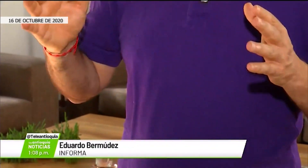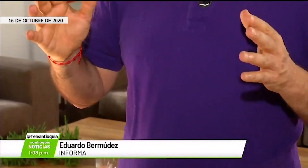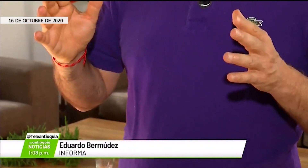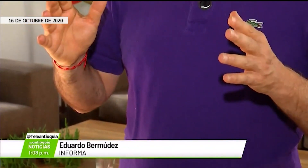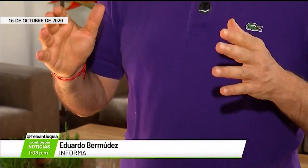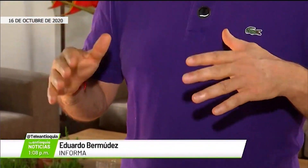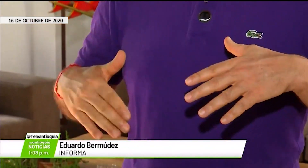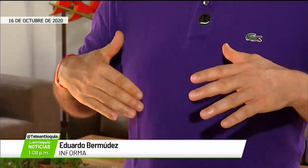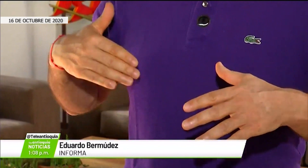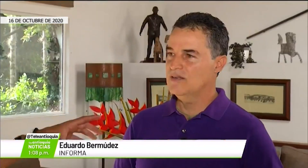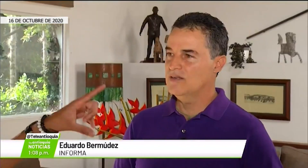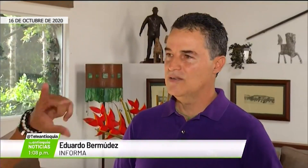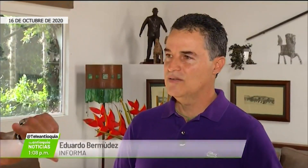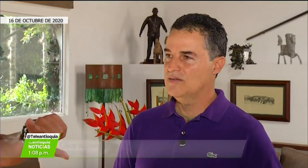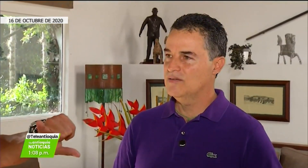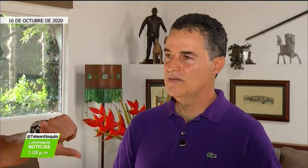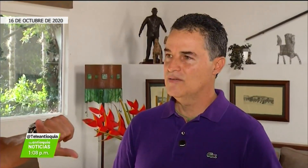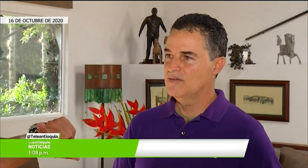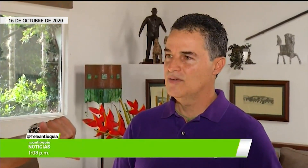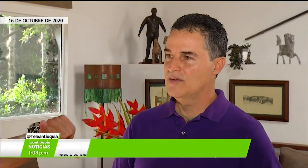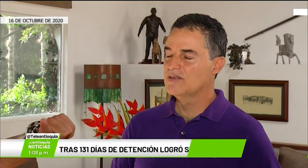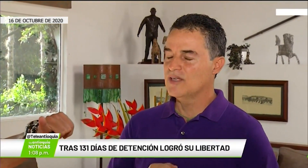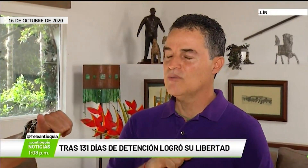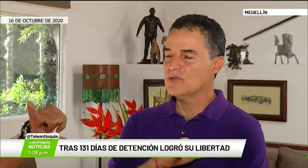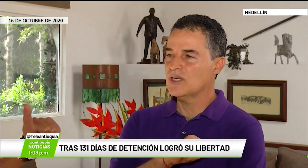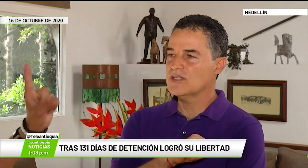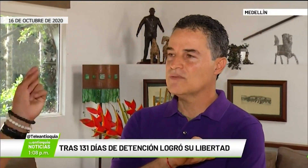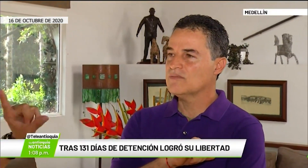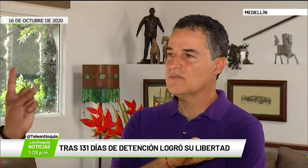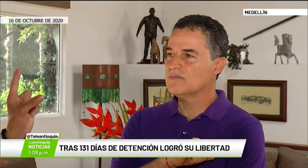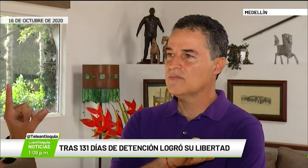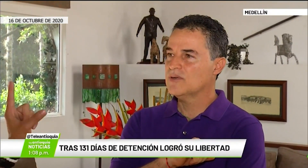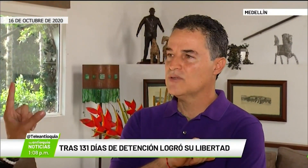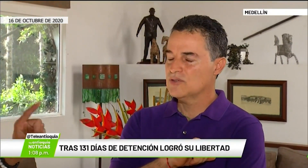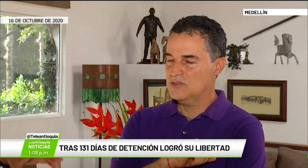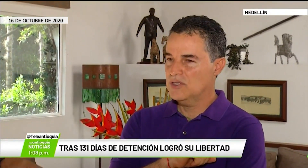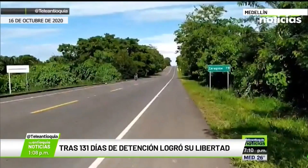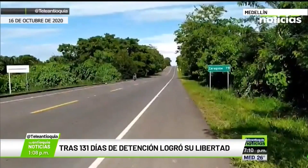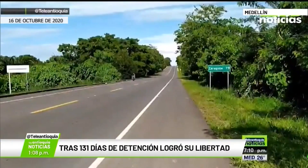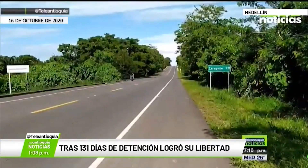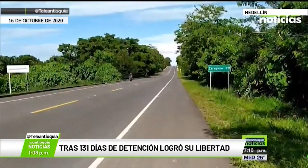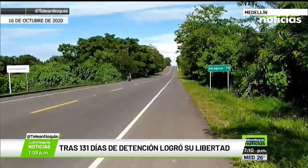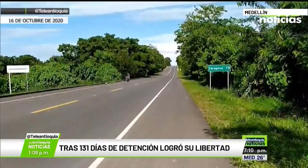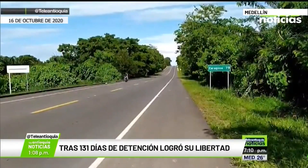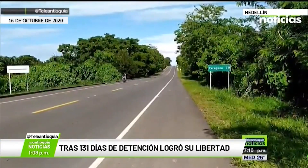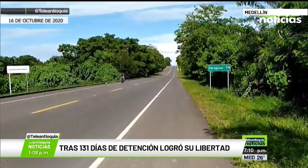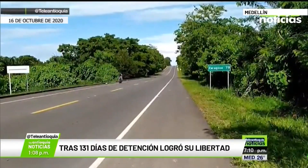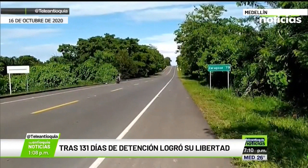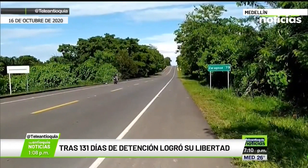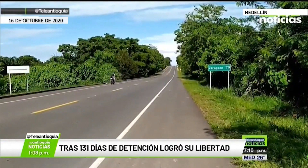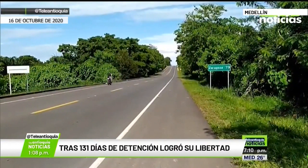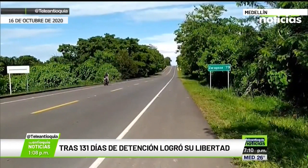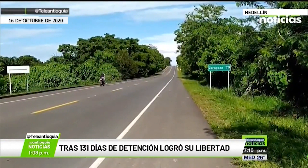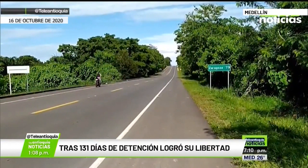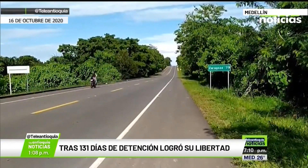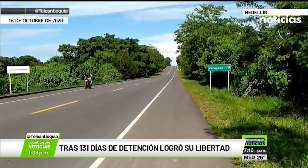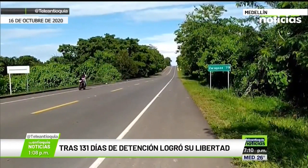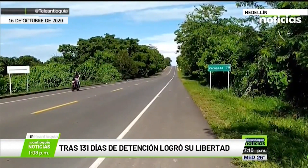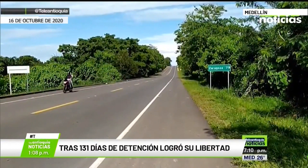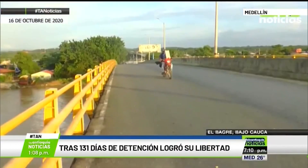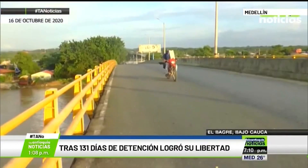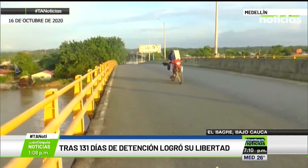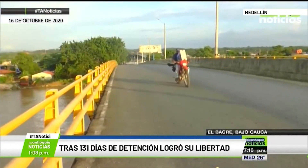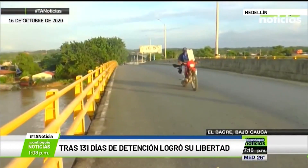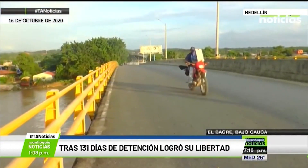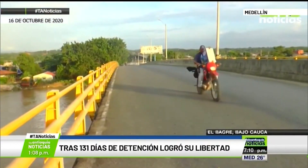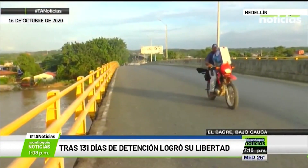sin cumplimiento de requisitos legales, todo con ocasión del contrato para el mejoramiento y pavimentación de un tramo de la llamada Troncal de la Paz,